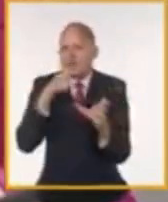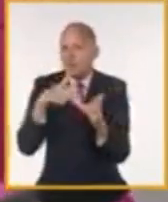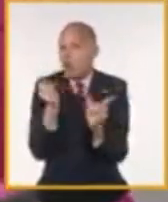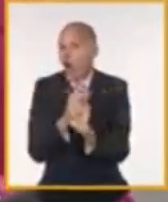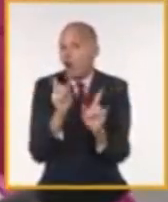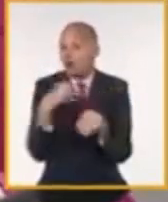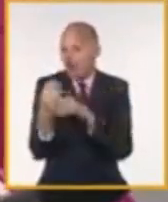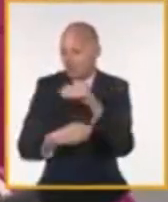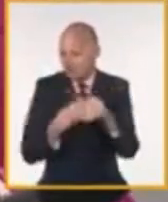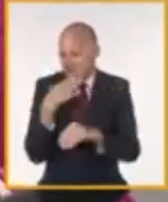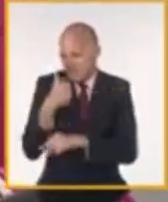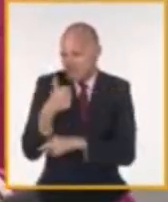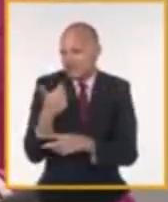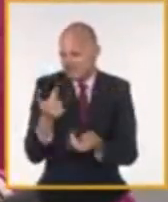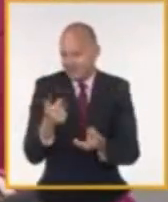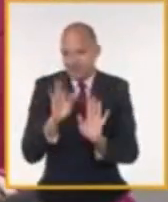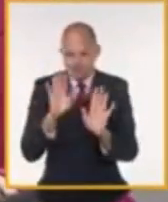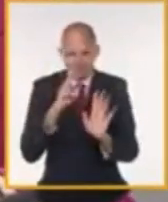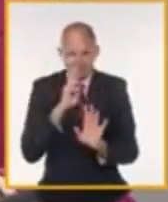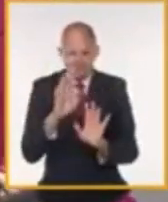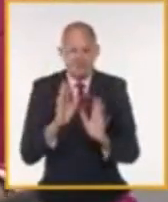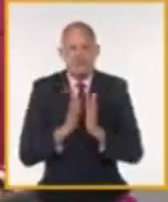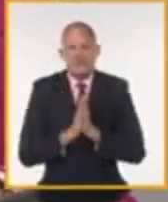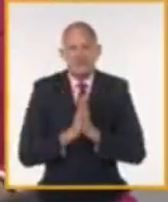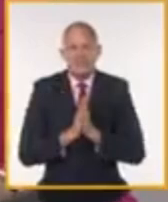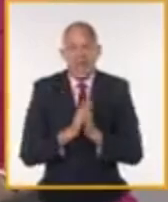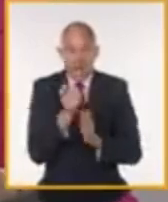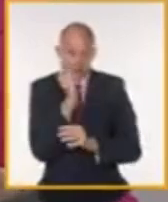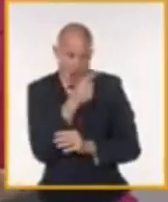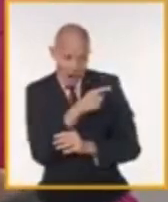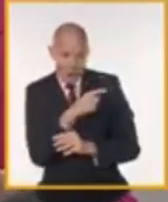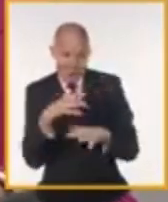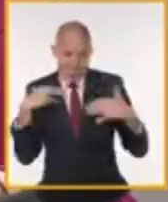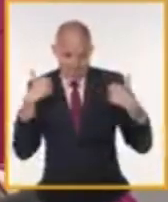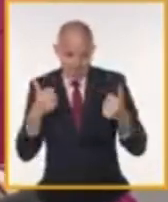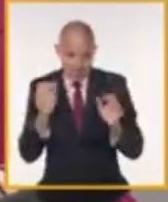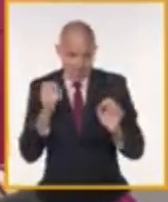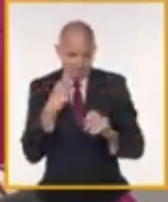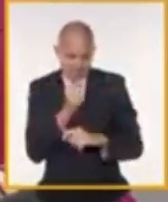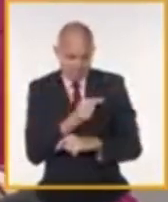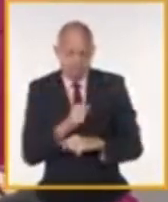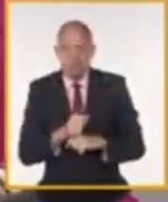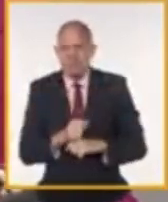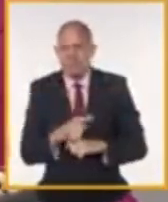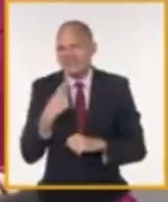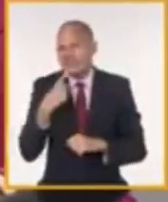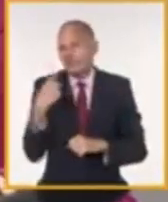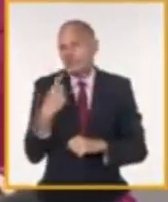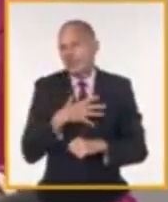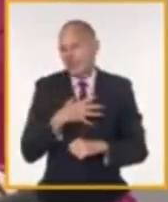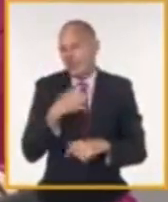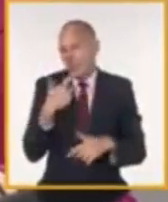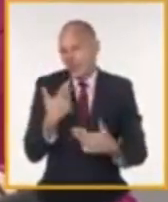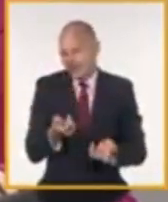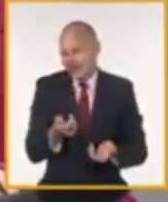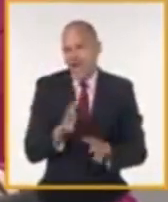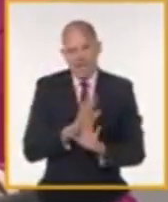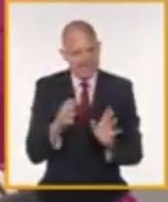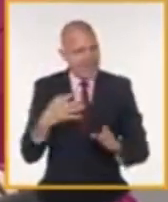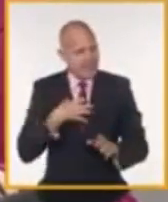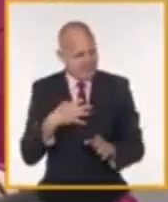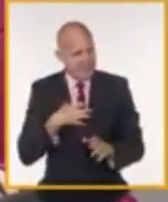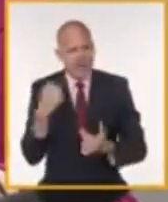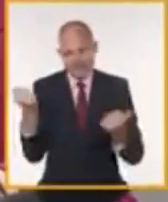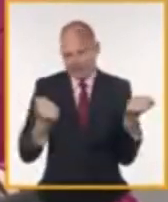es. Una de las cuestiones que se refería el presidente es que nosotros contamos con una cadena que cierra ciclo, y la